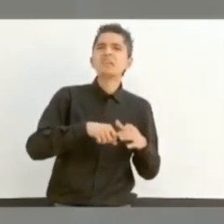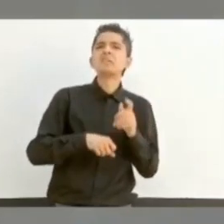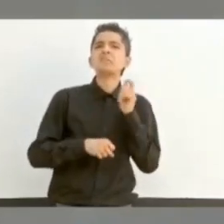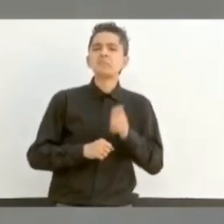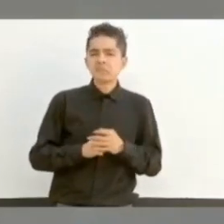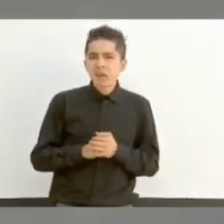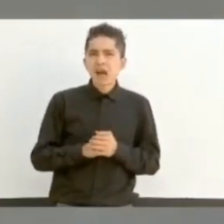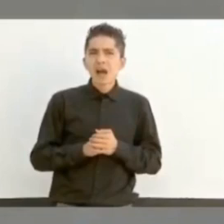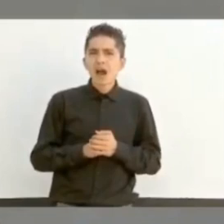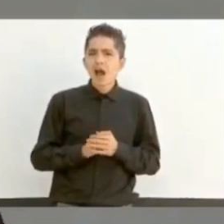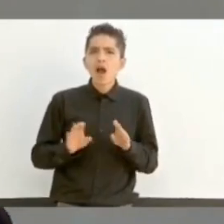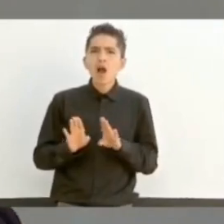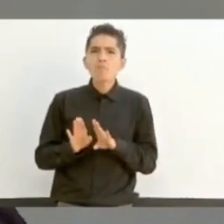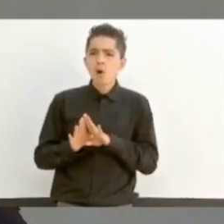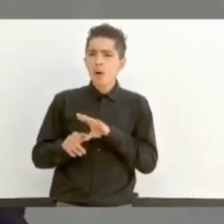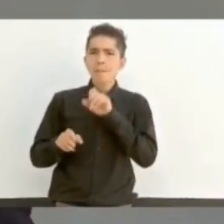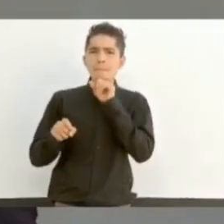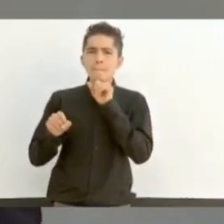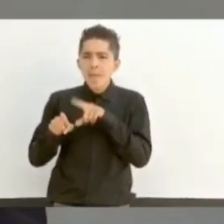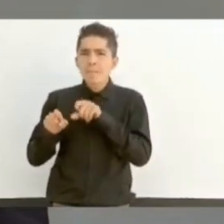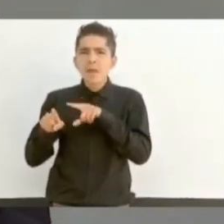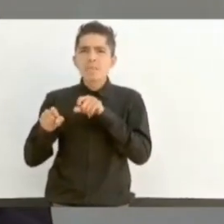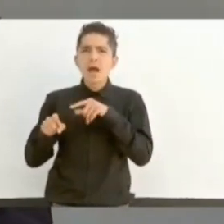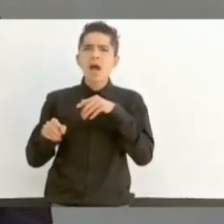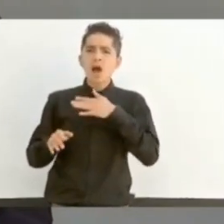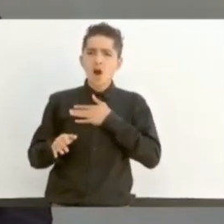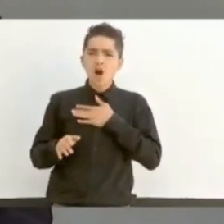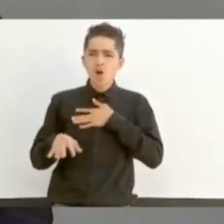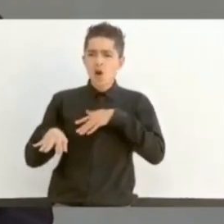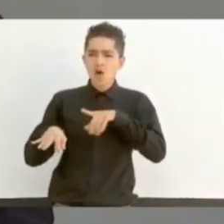que un conservador más despierto.